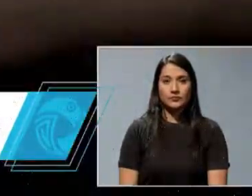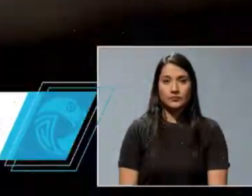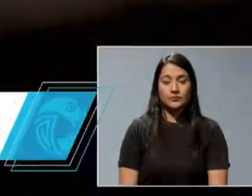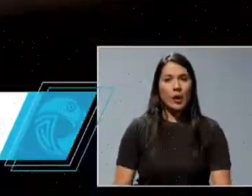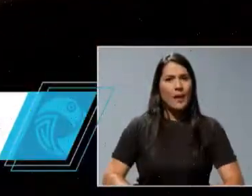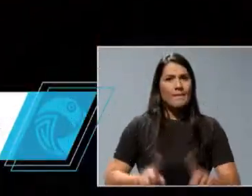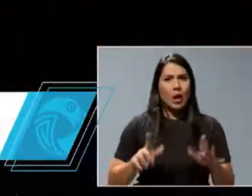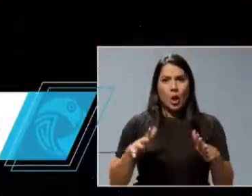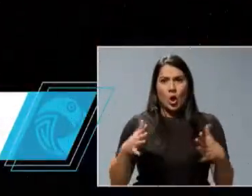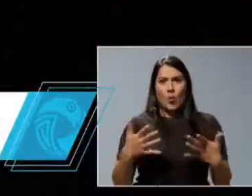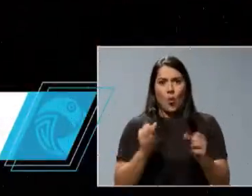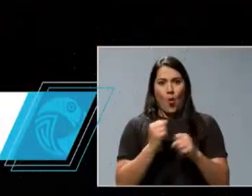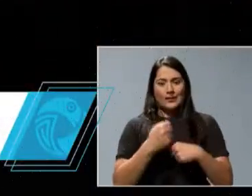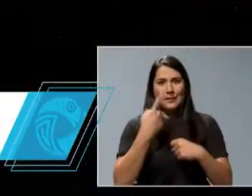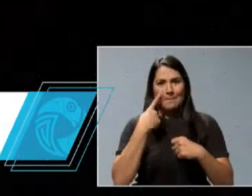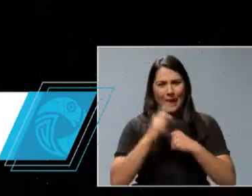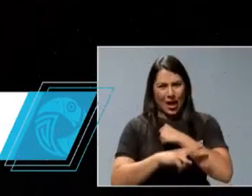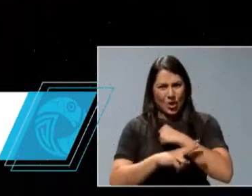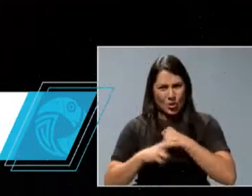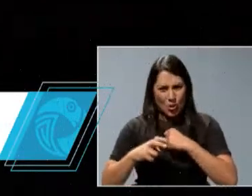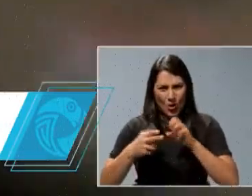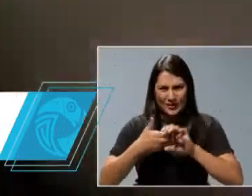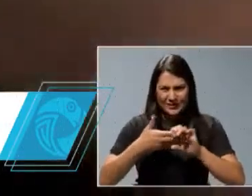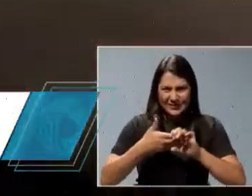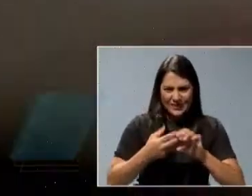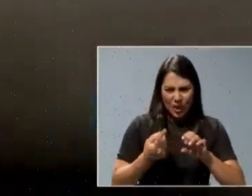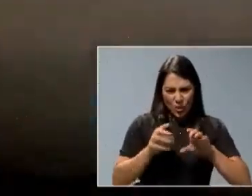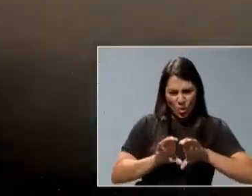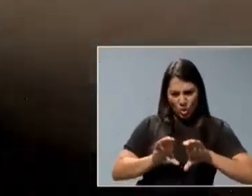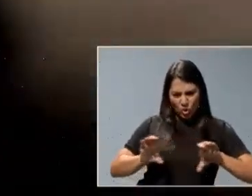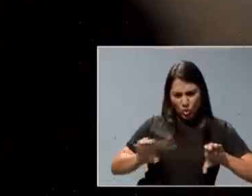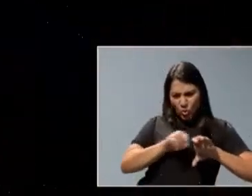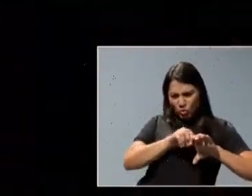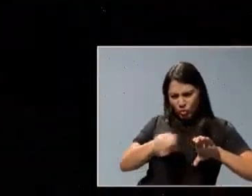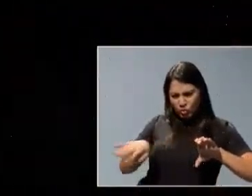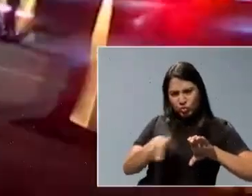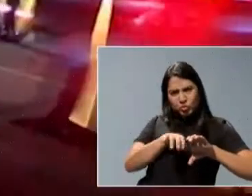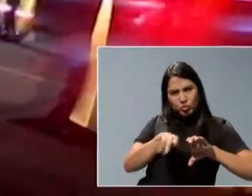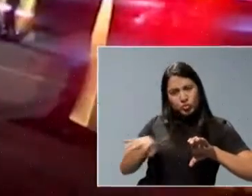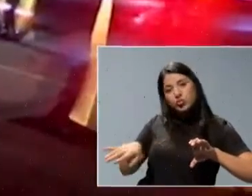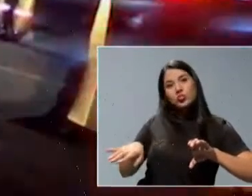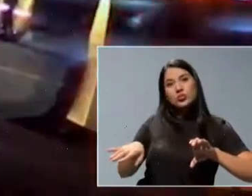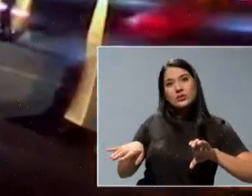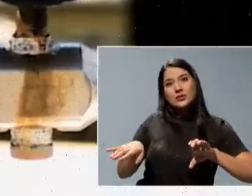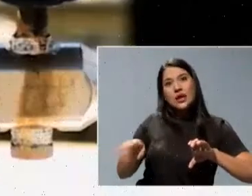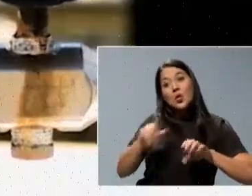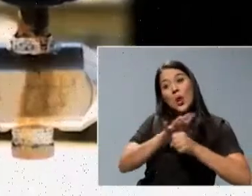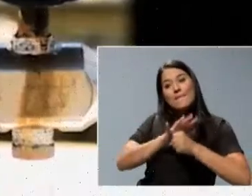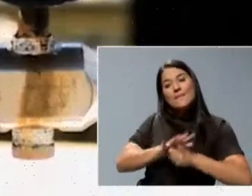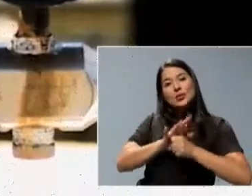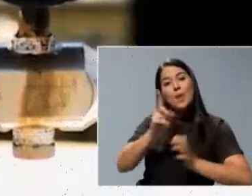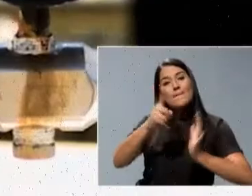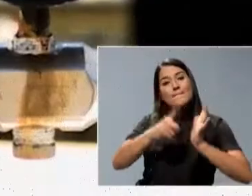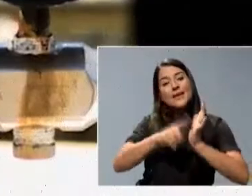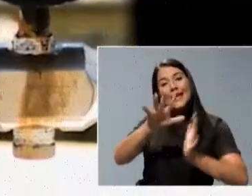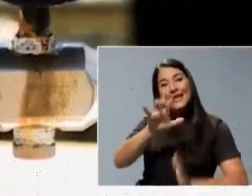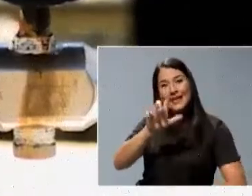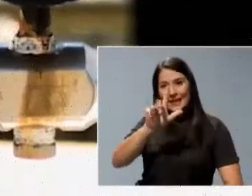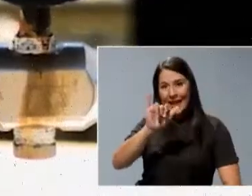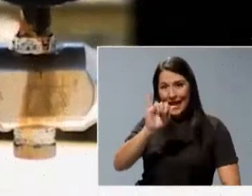Pero ¿cómo se hace para robar combustible de una tubería que transporta líquidos inflamables a una presión de 1.500 libras por